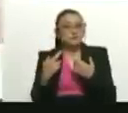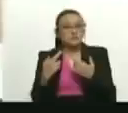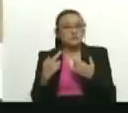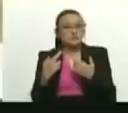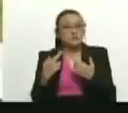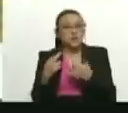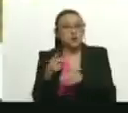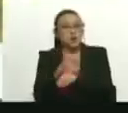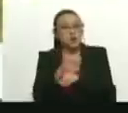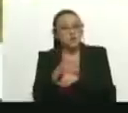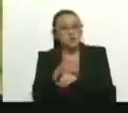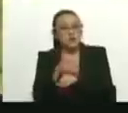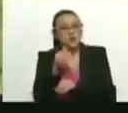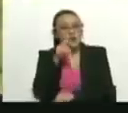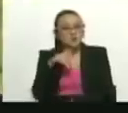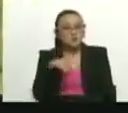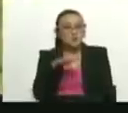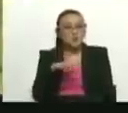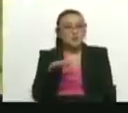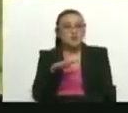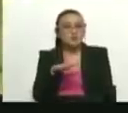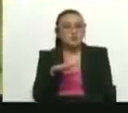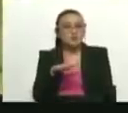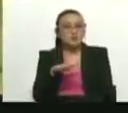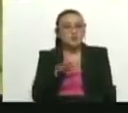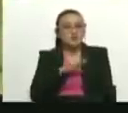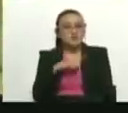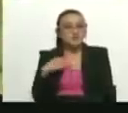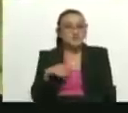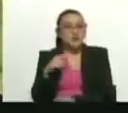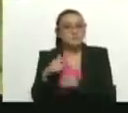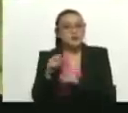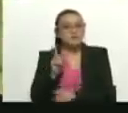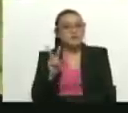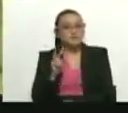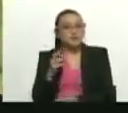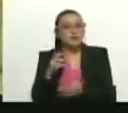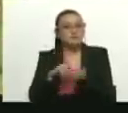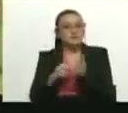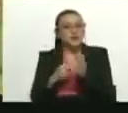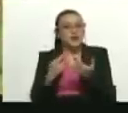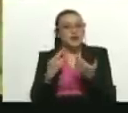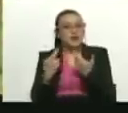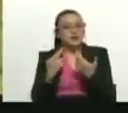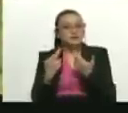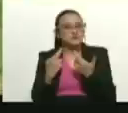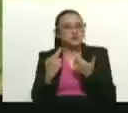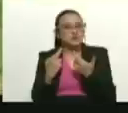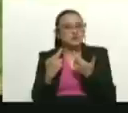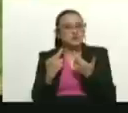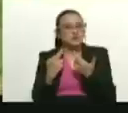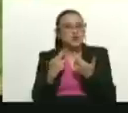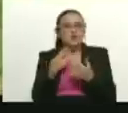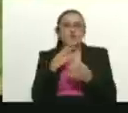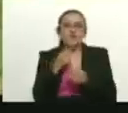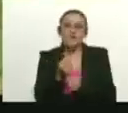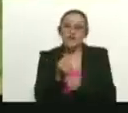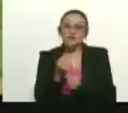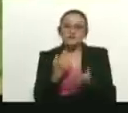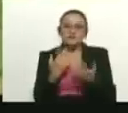entre los gobiernos y los pueblos de China y Venezuela son relaciones de íntima confianza